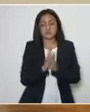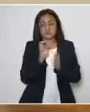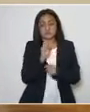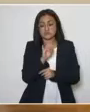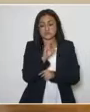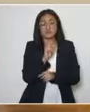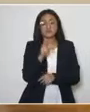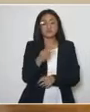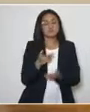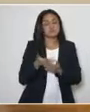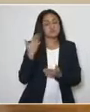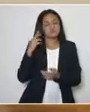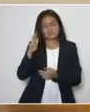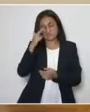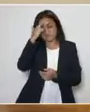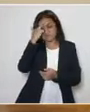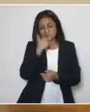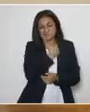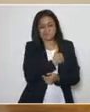en los hechos lamentables,